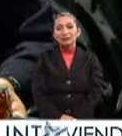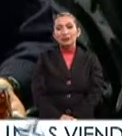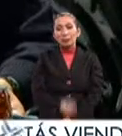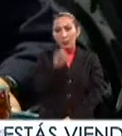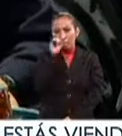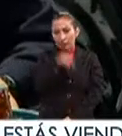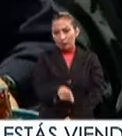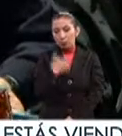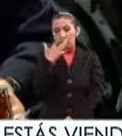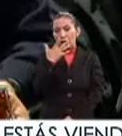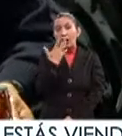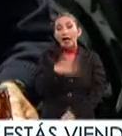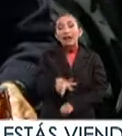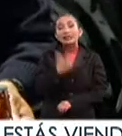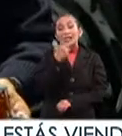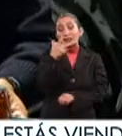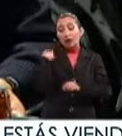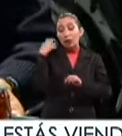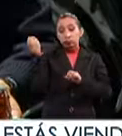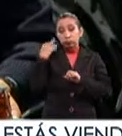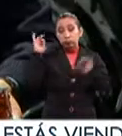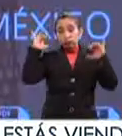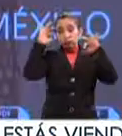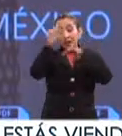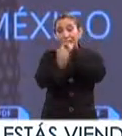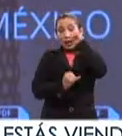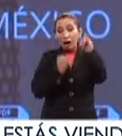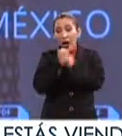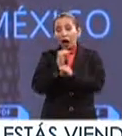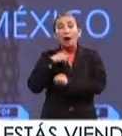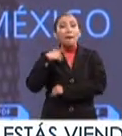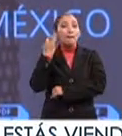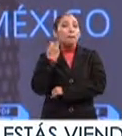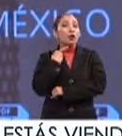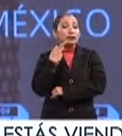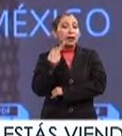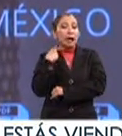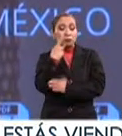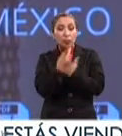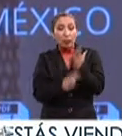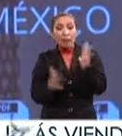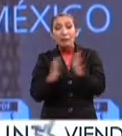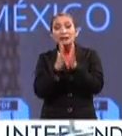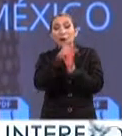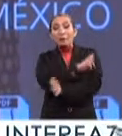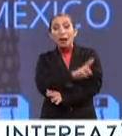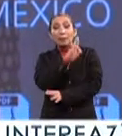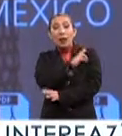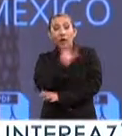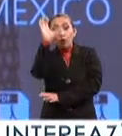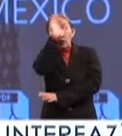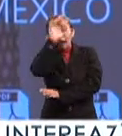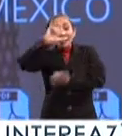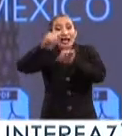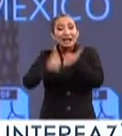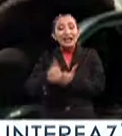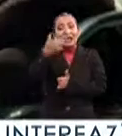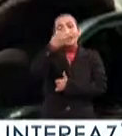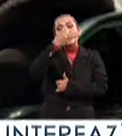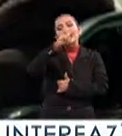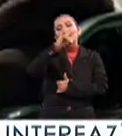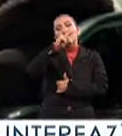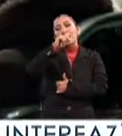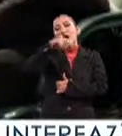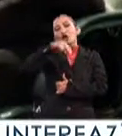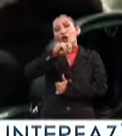Como parte de la 13ª edición del Congreso Internacional, Políticas Públicas y Participación Privada en la Cultura y el Arte de